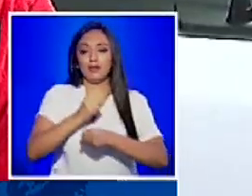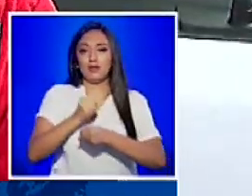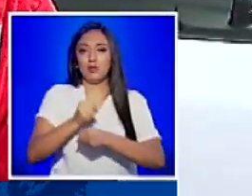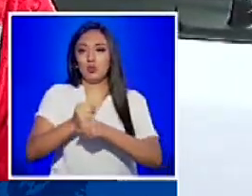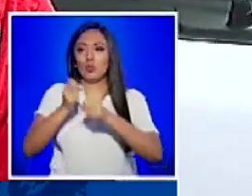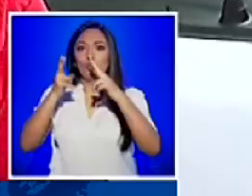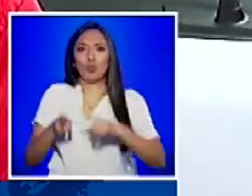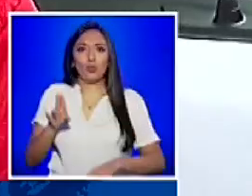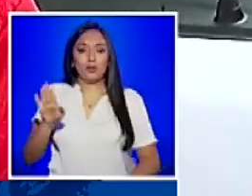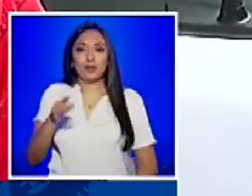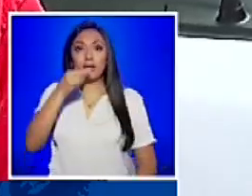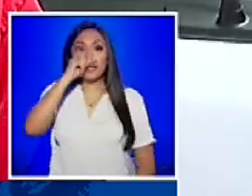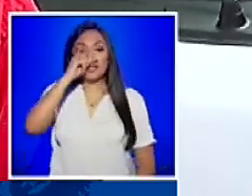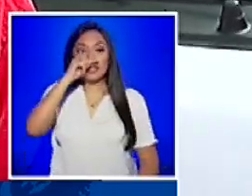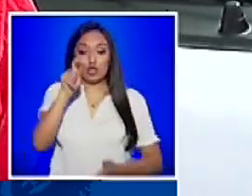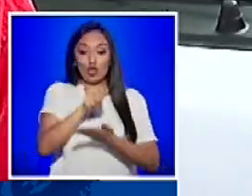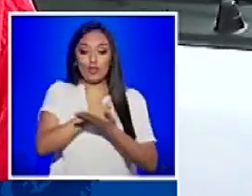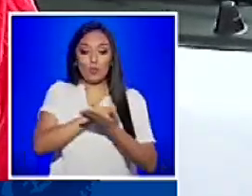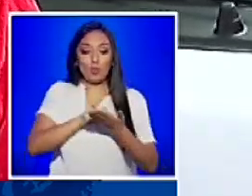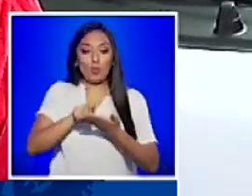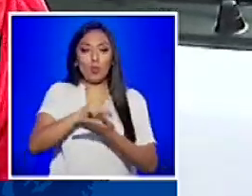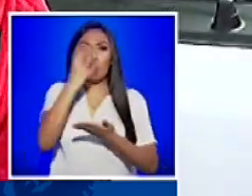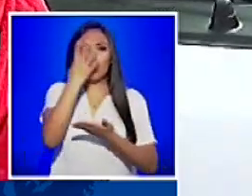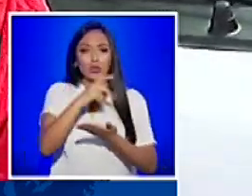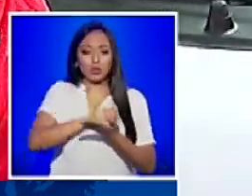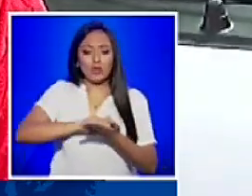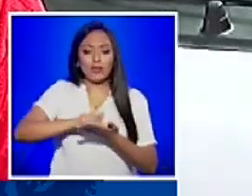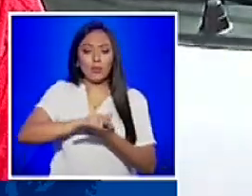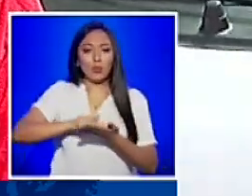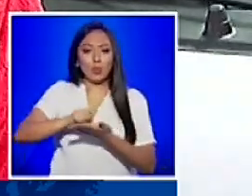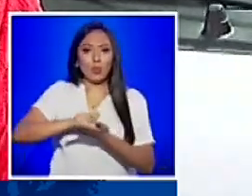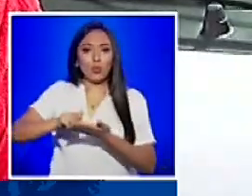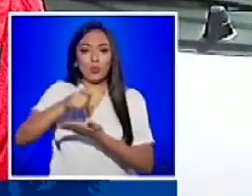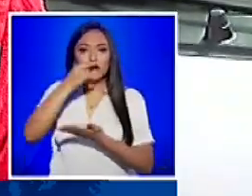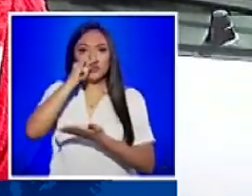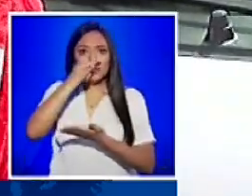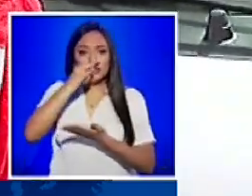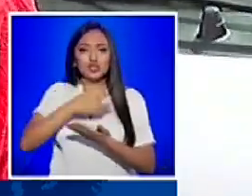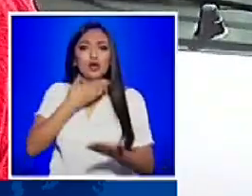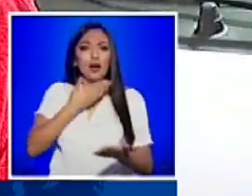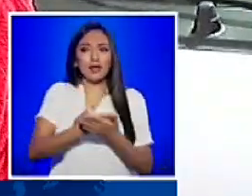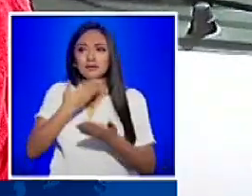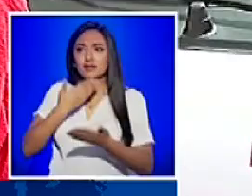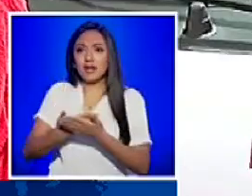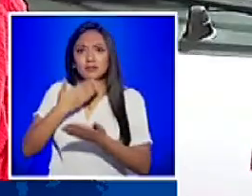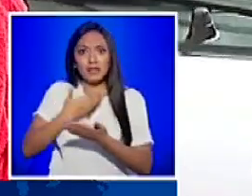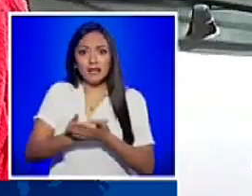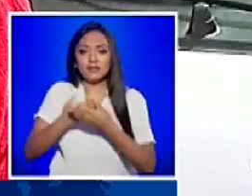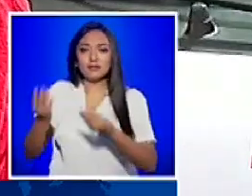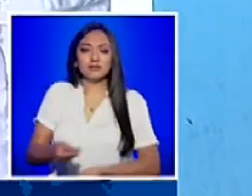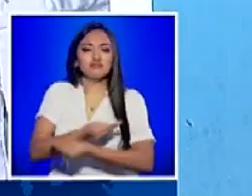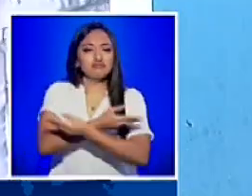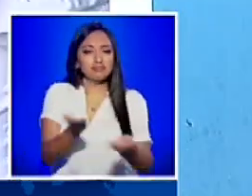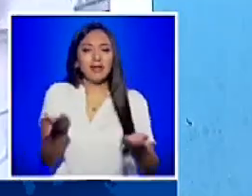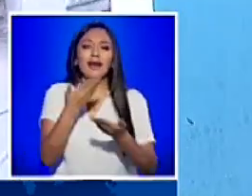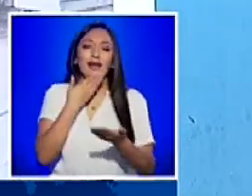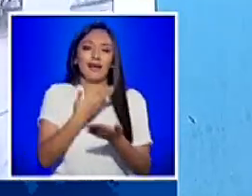todos los niños que han hecho este bonito dibujo, estas palabras, que es gracias, realmente es lo que más